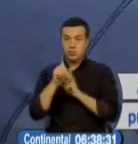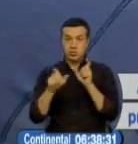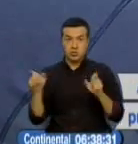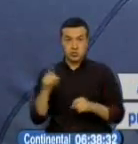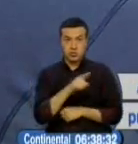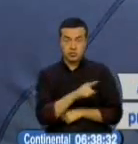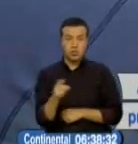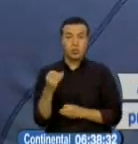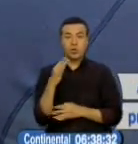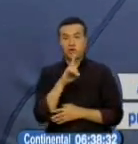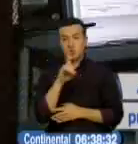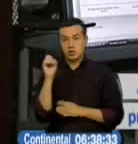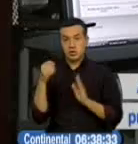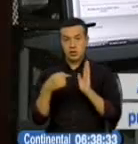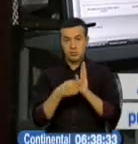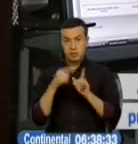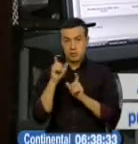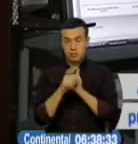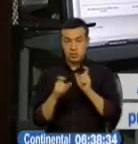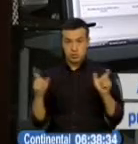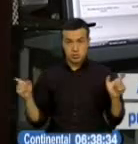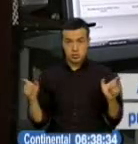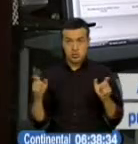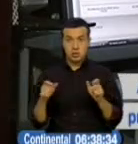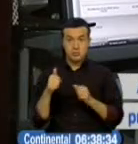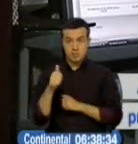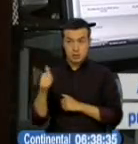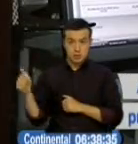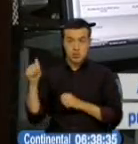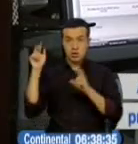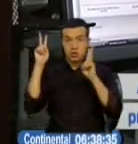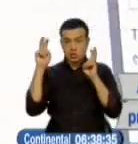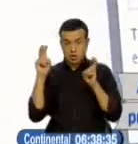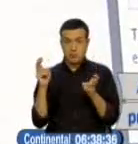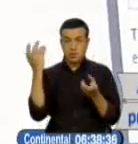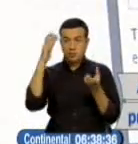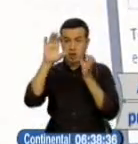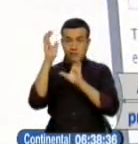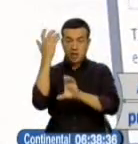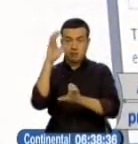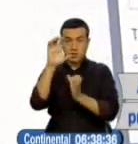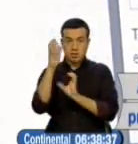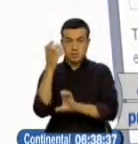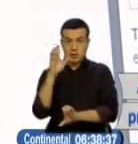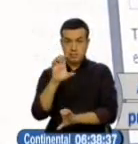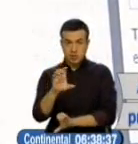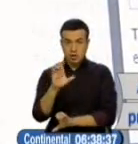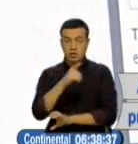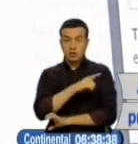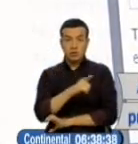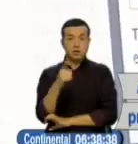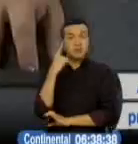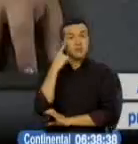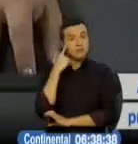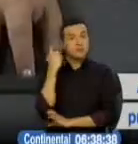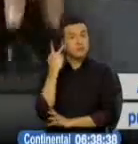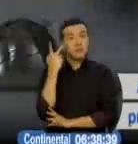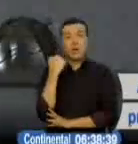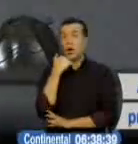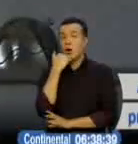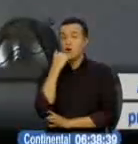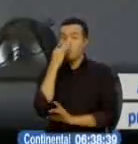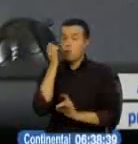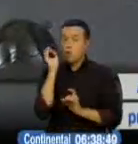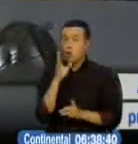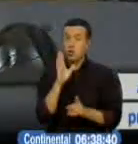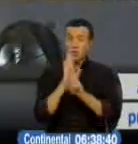usuarios superen los 100.000 seguidores y que los mismos compartan contenido y lo difundan públicamente, mismos que puedan constituir actos de odio